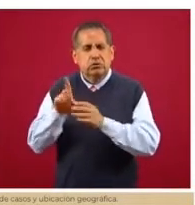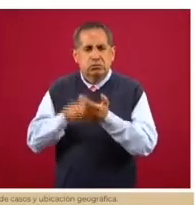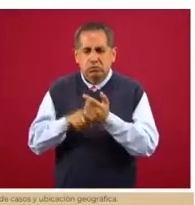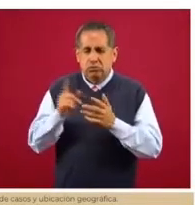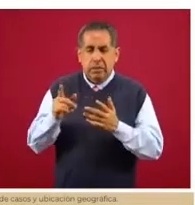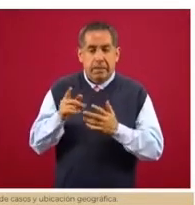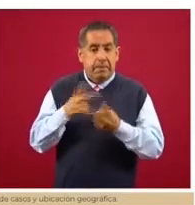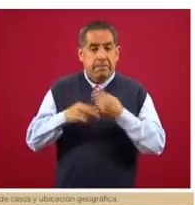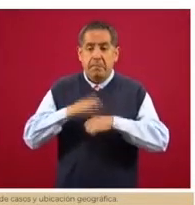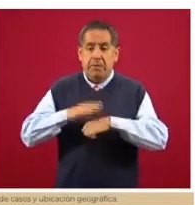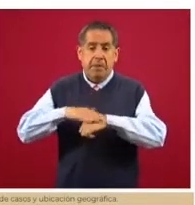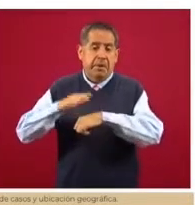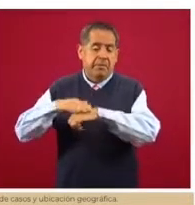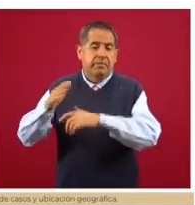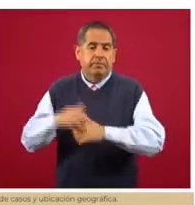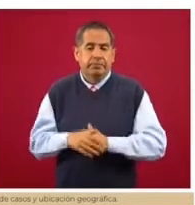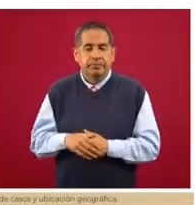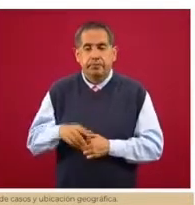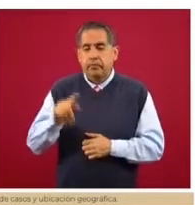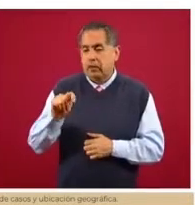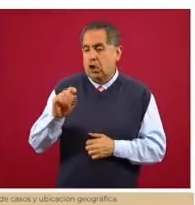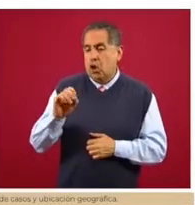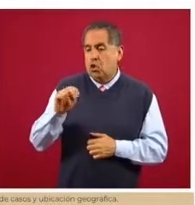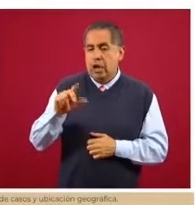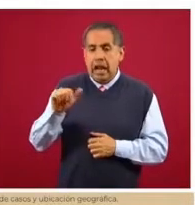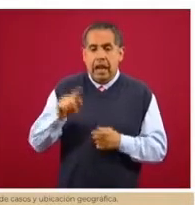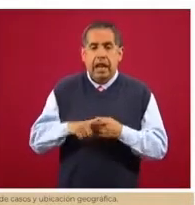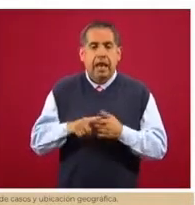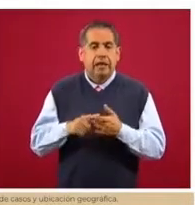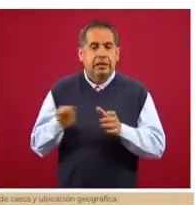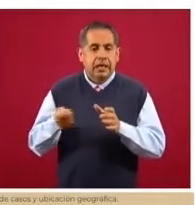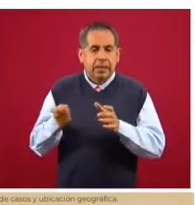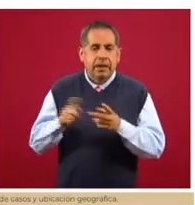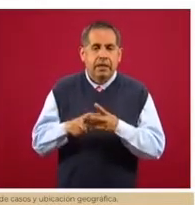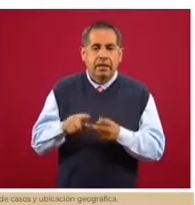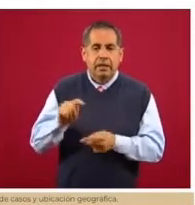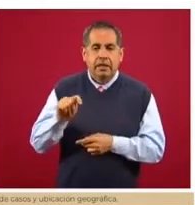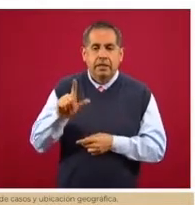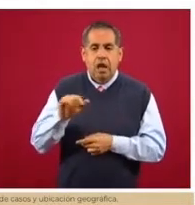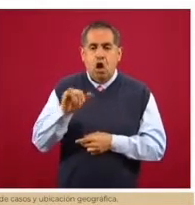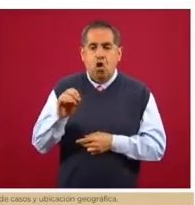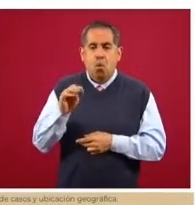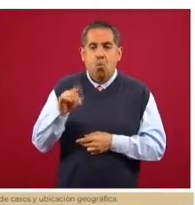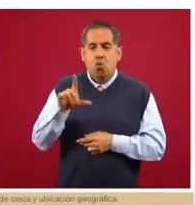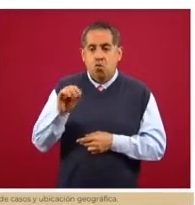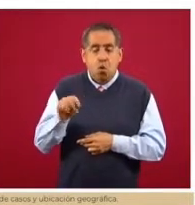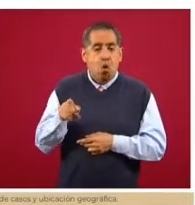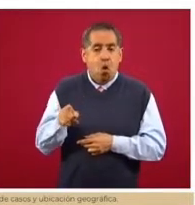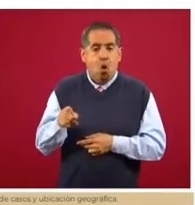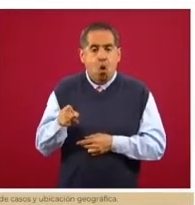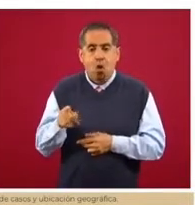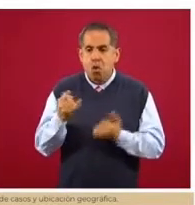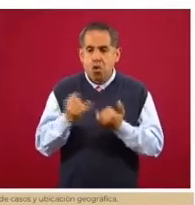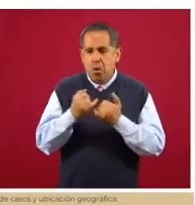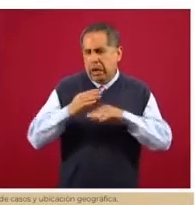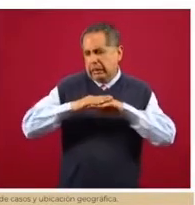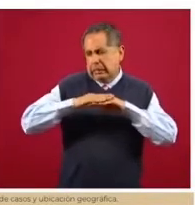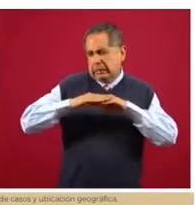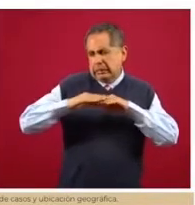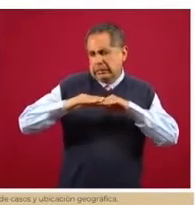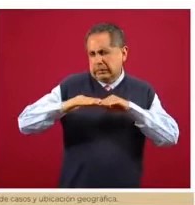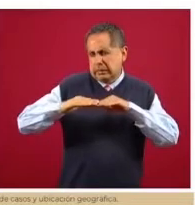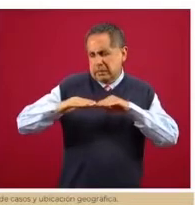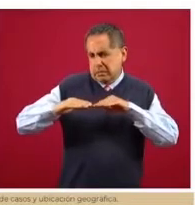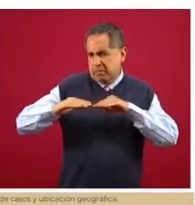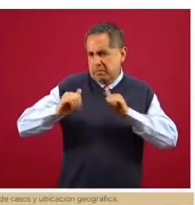de un incremento. Y Tonalá, San Pedro de Tlaquepaque y Tlajomulco básicamente están formando una meseta desde